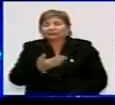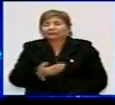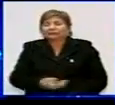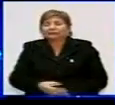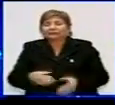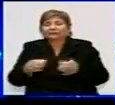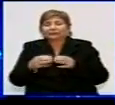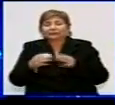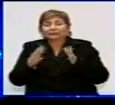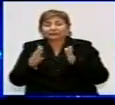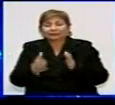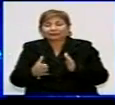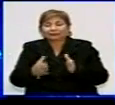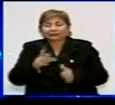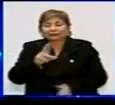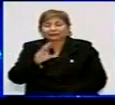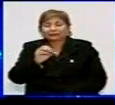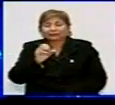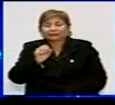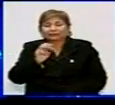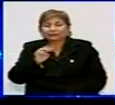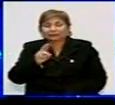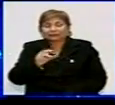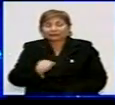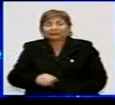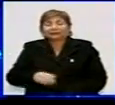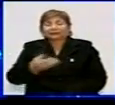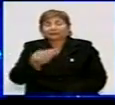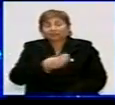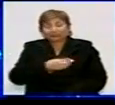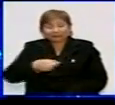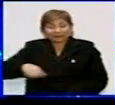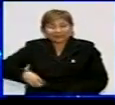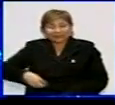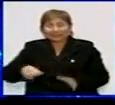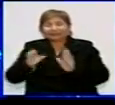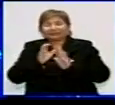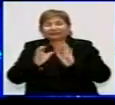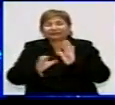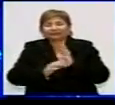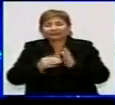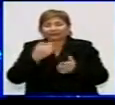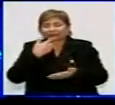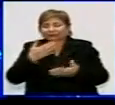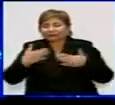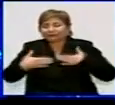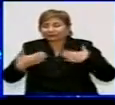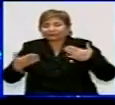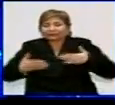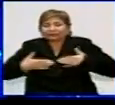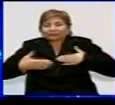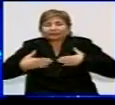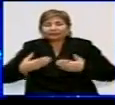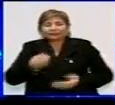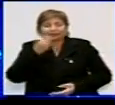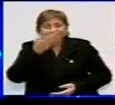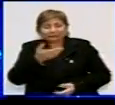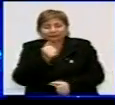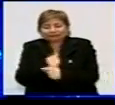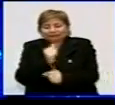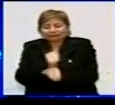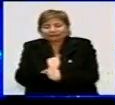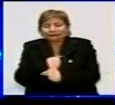congresista vamos a mariah bartra presidenta de la comisión de constitución a quien felicitó por el trabajo